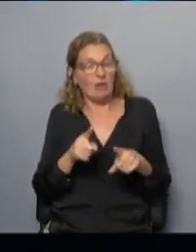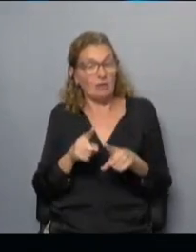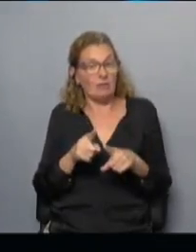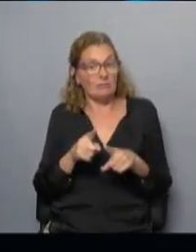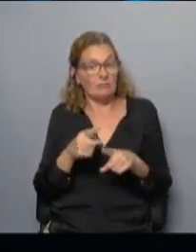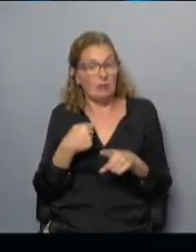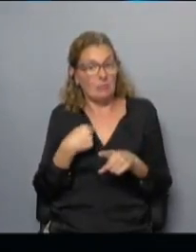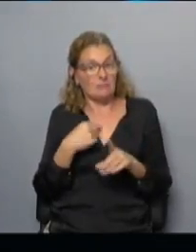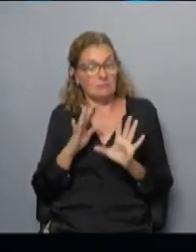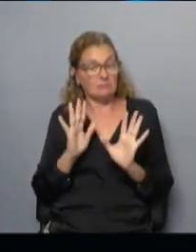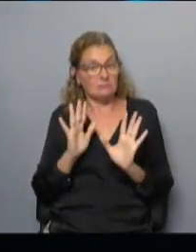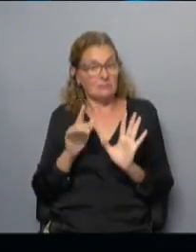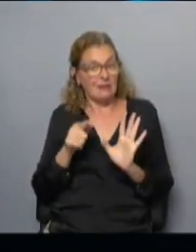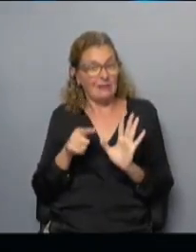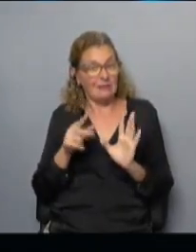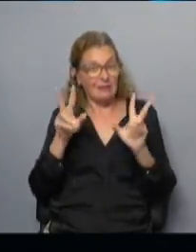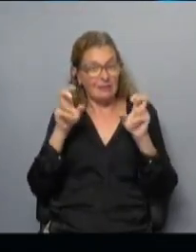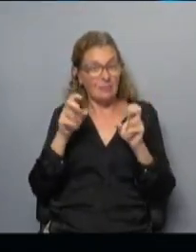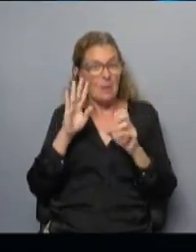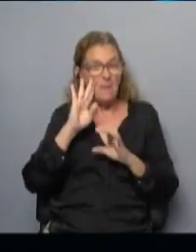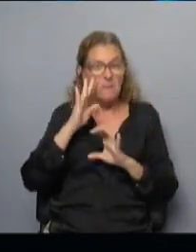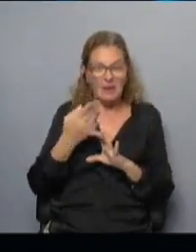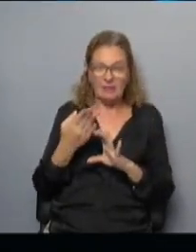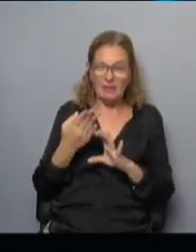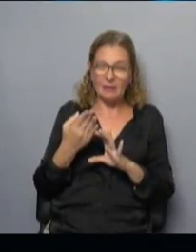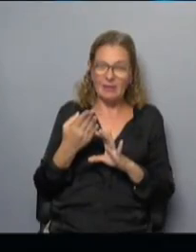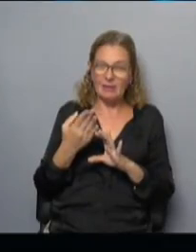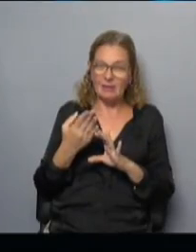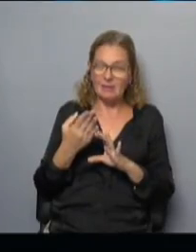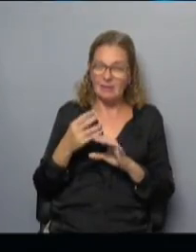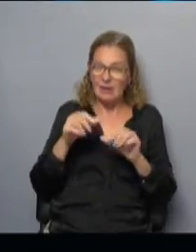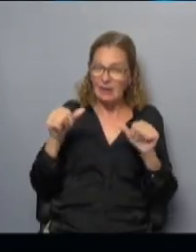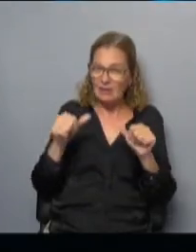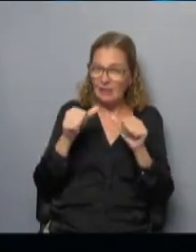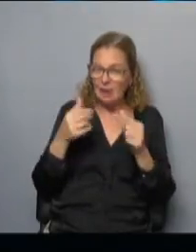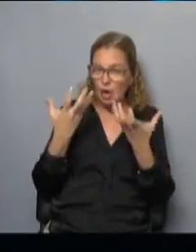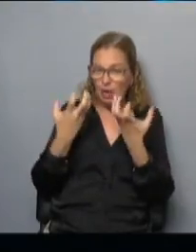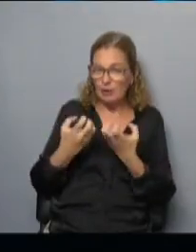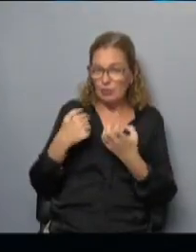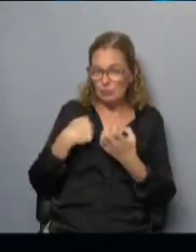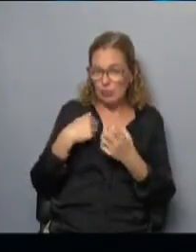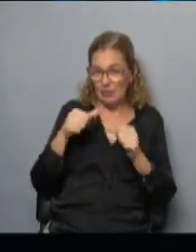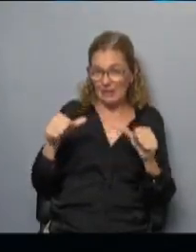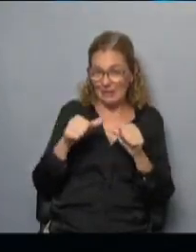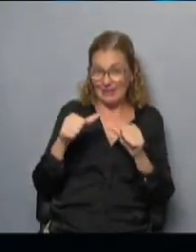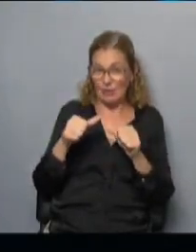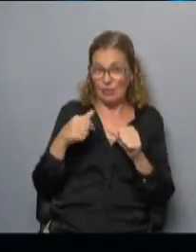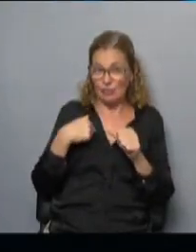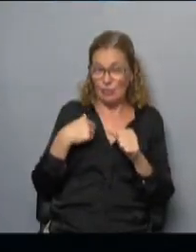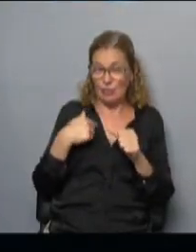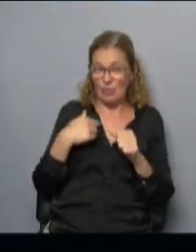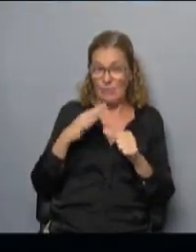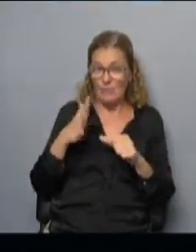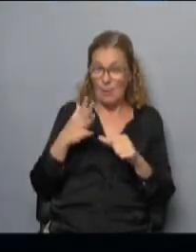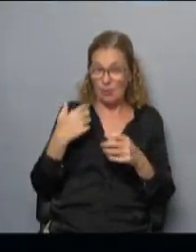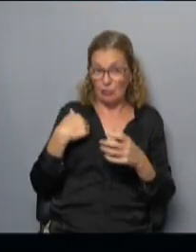mí esa es la cuestión me parece que tienen que hacer lo que quiera yo diciendo cada vez yo hice lo que más